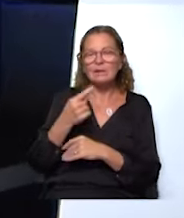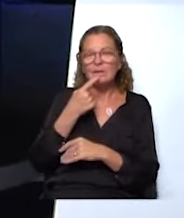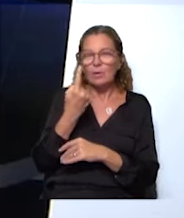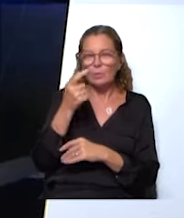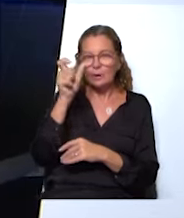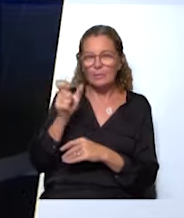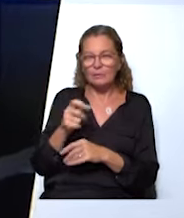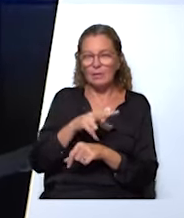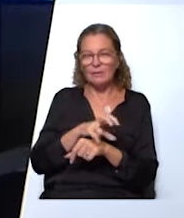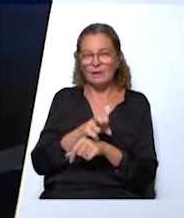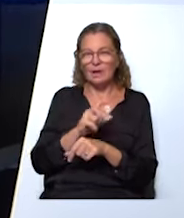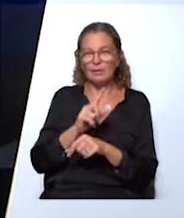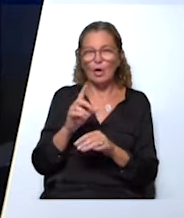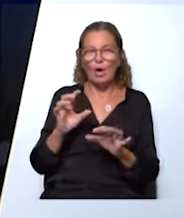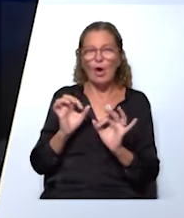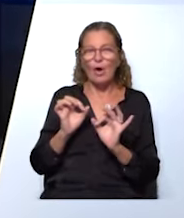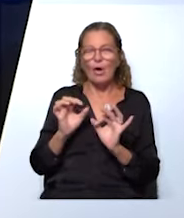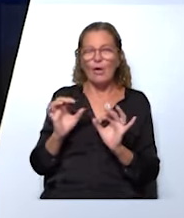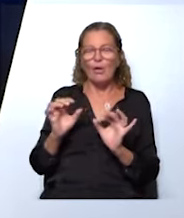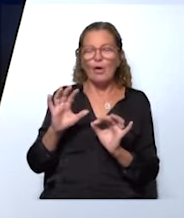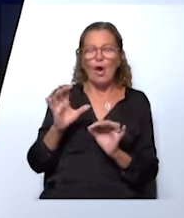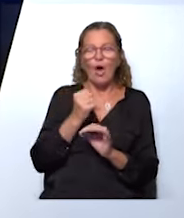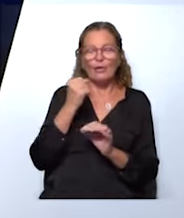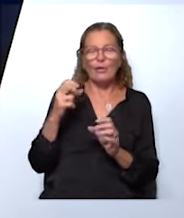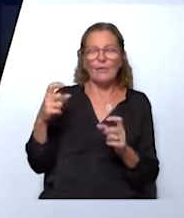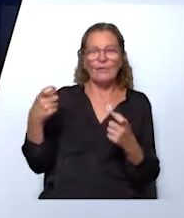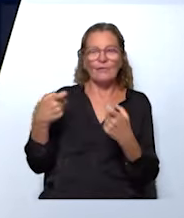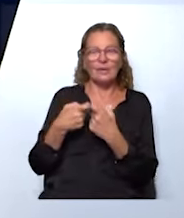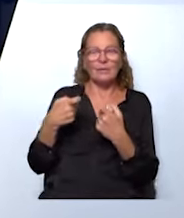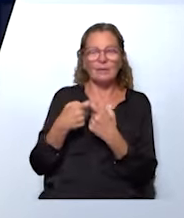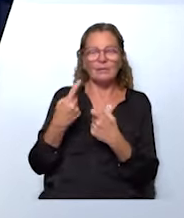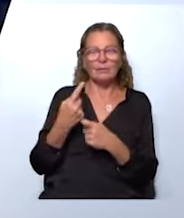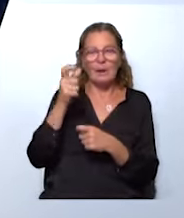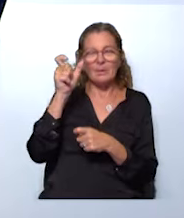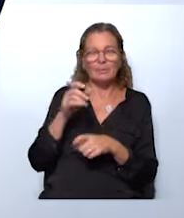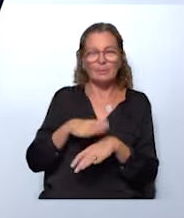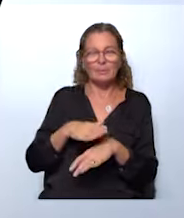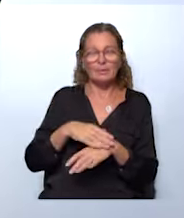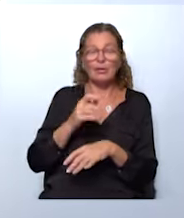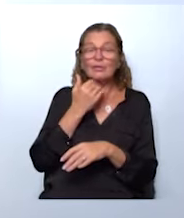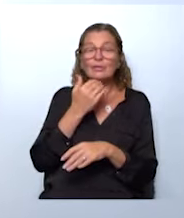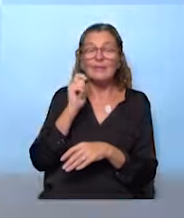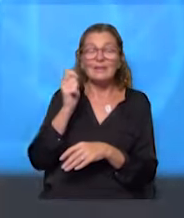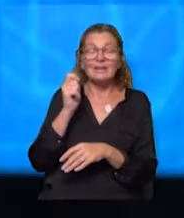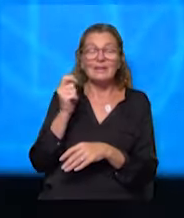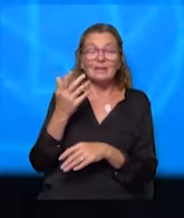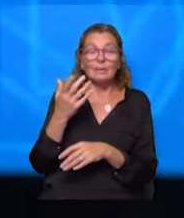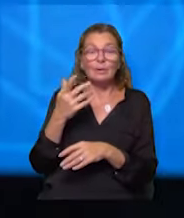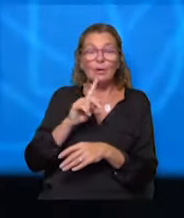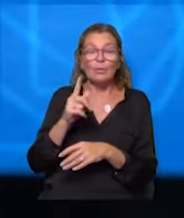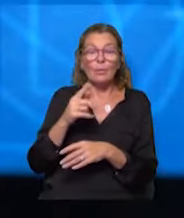todos modos pero fiscalía no logró vincularlo como para Bueno este no porque est no se sabe quién es porque evidentemente no hubo